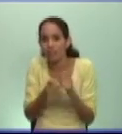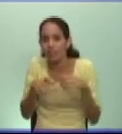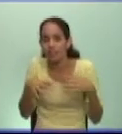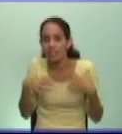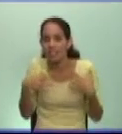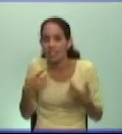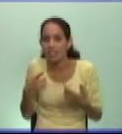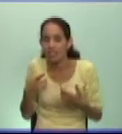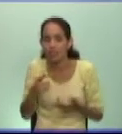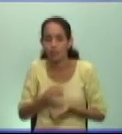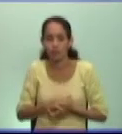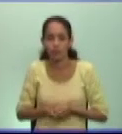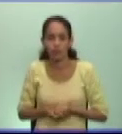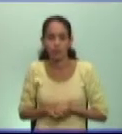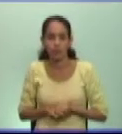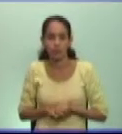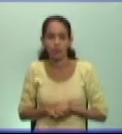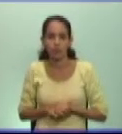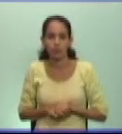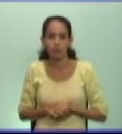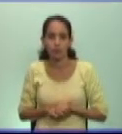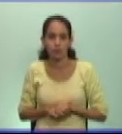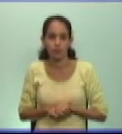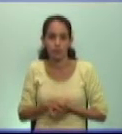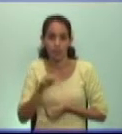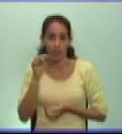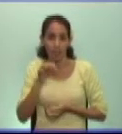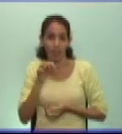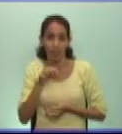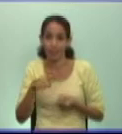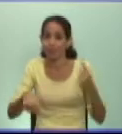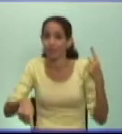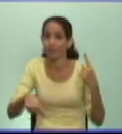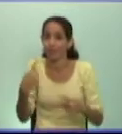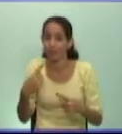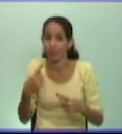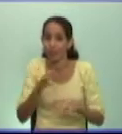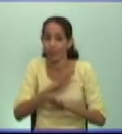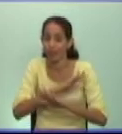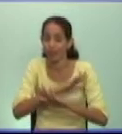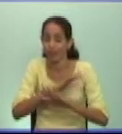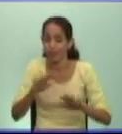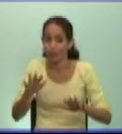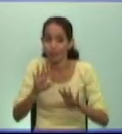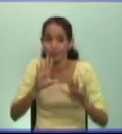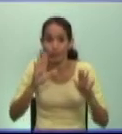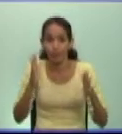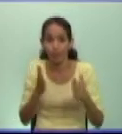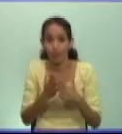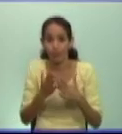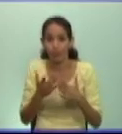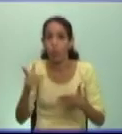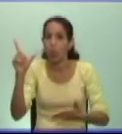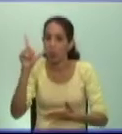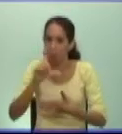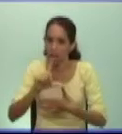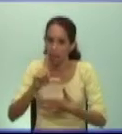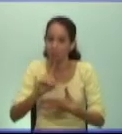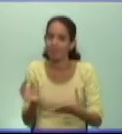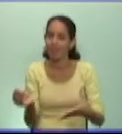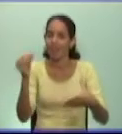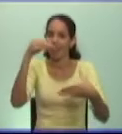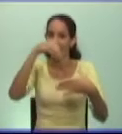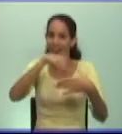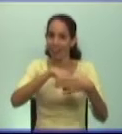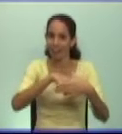que tuvieron y sobre todo porque esto rompió el aislamiento que Cuba tenía desde el punto de vista político en América, al ser incluida